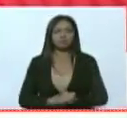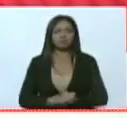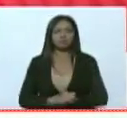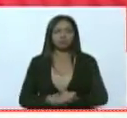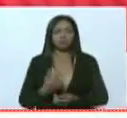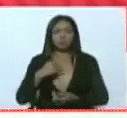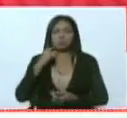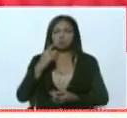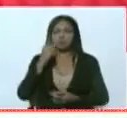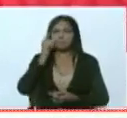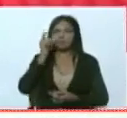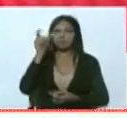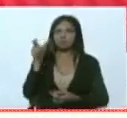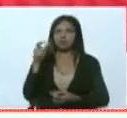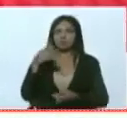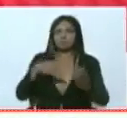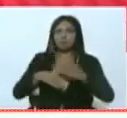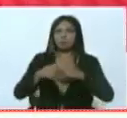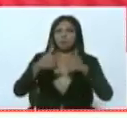diría alguien por ahí, vamos bien.